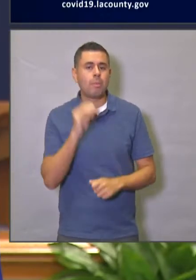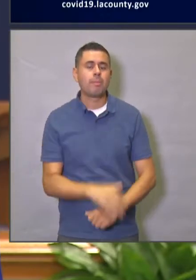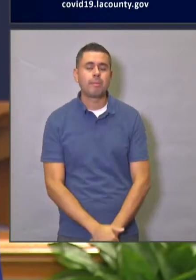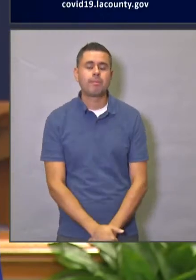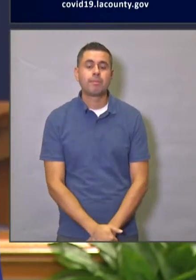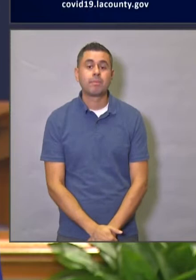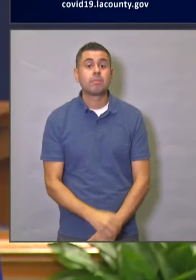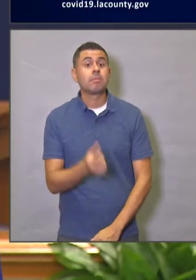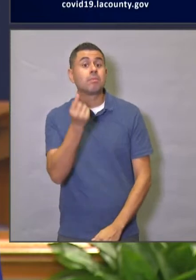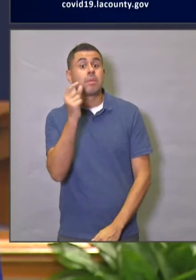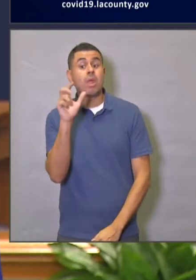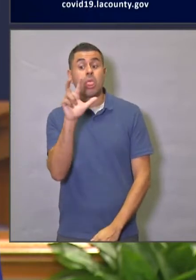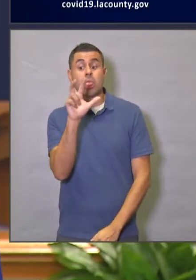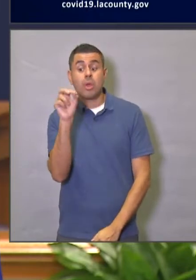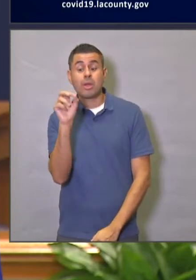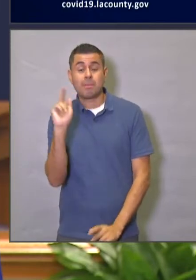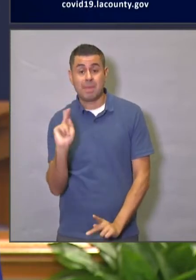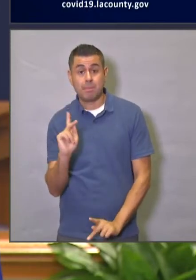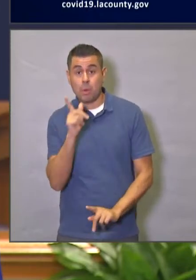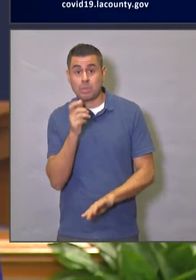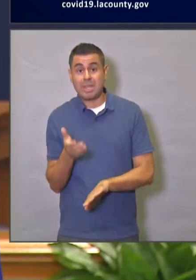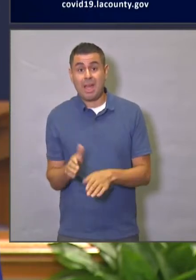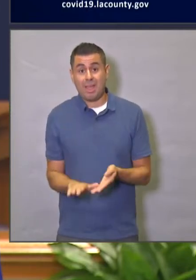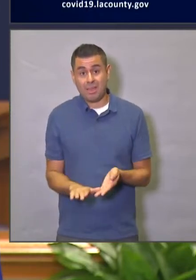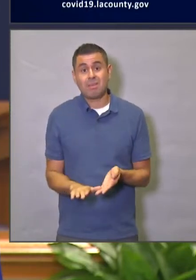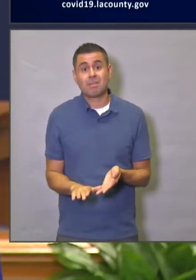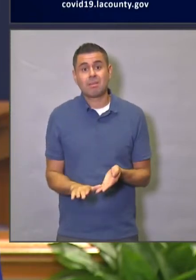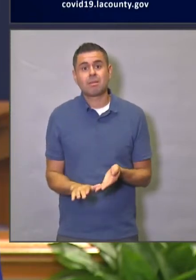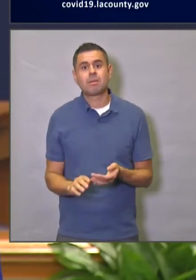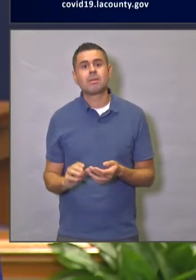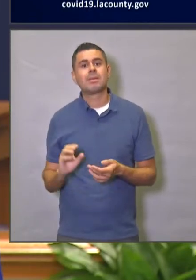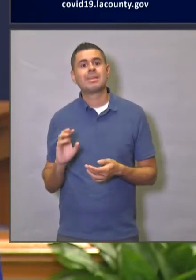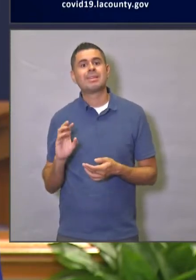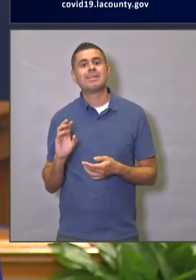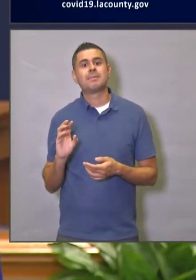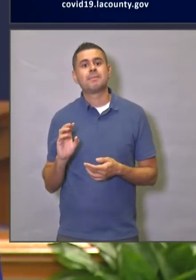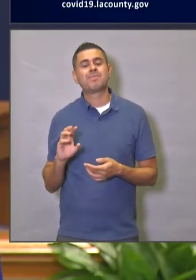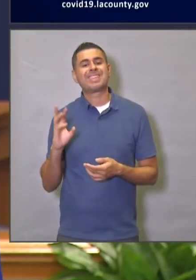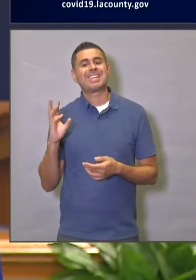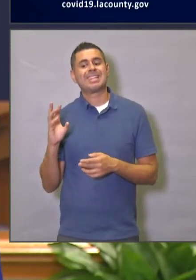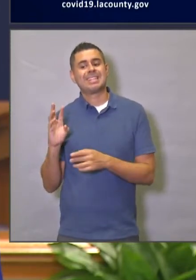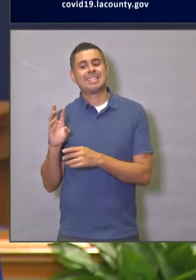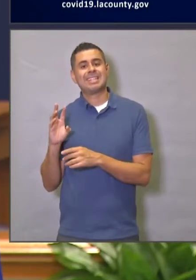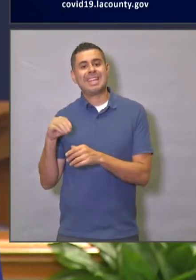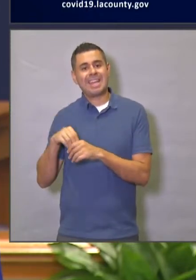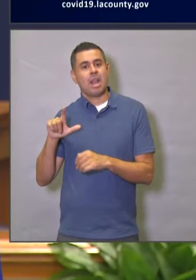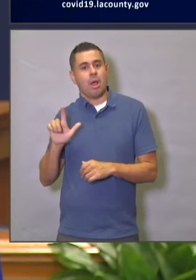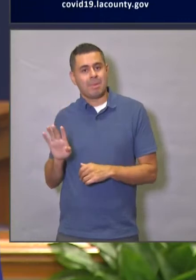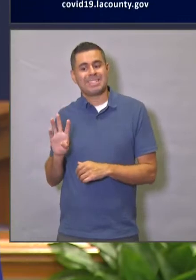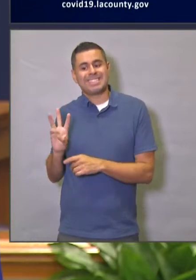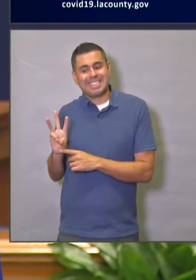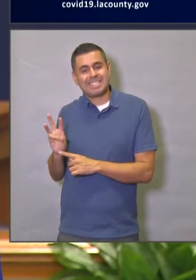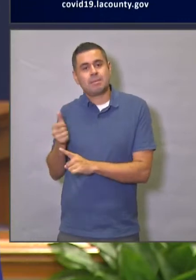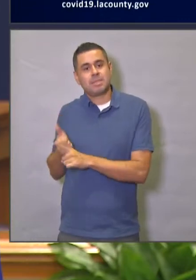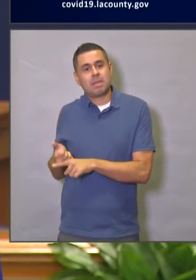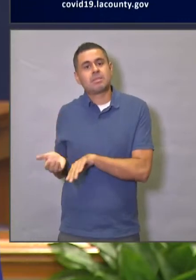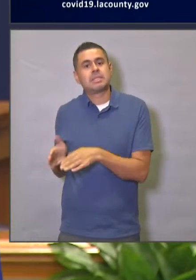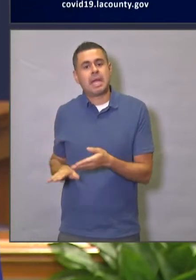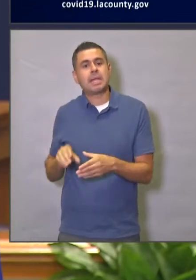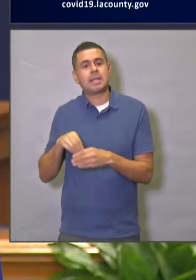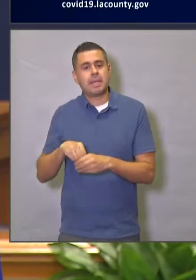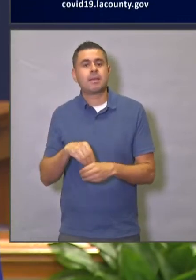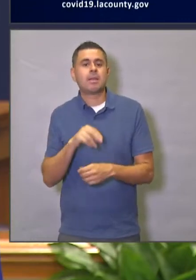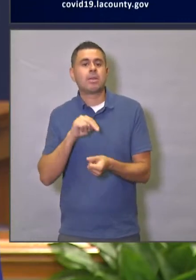los 30 fallecimientos reportados, 6 fueron fallecimientos también asociados con centros de enfermería especializada.